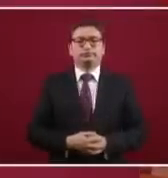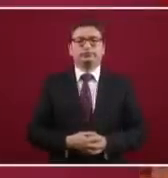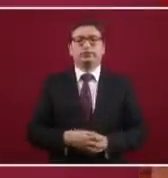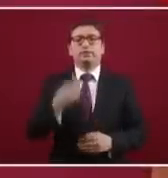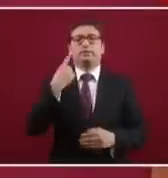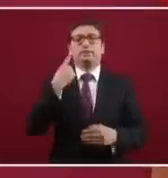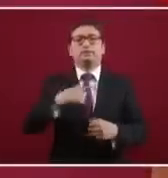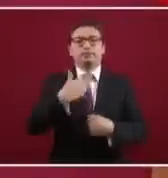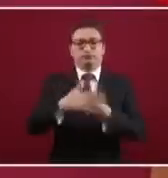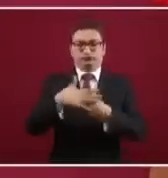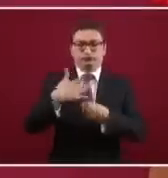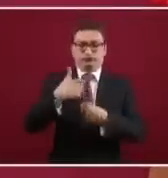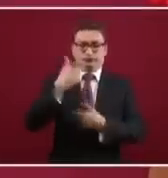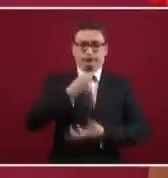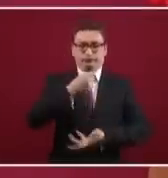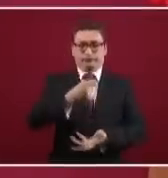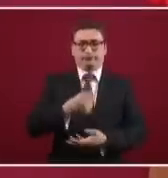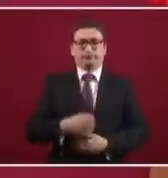para el nuevo presupuesto